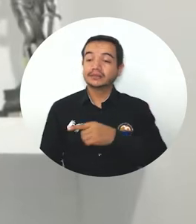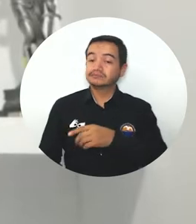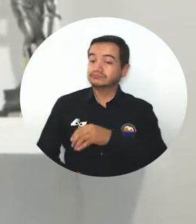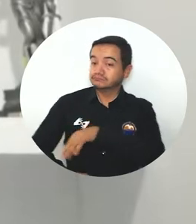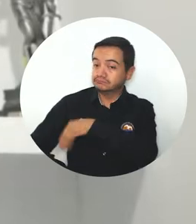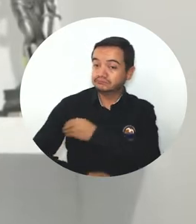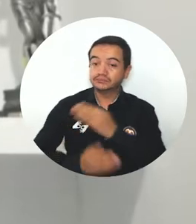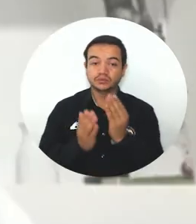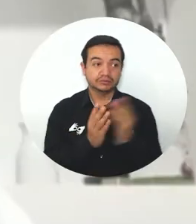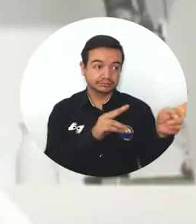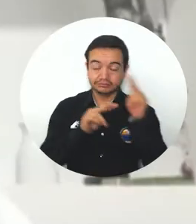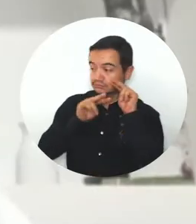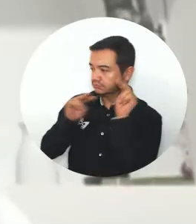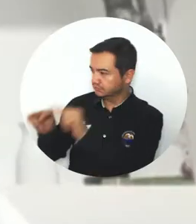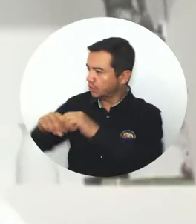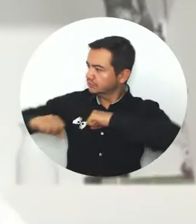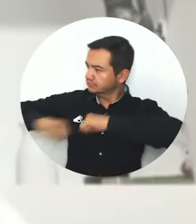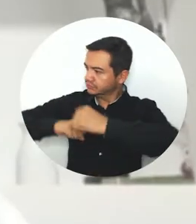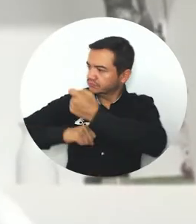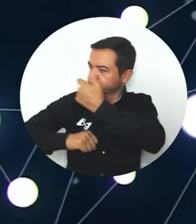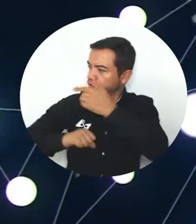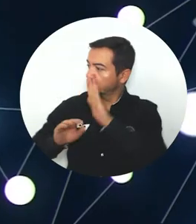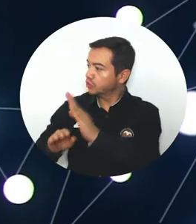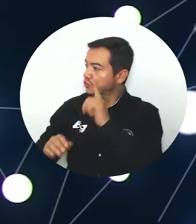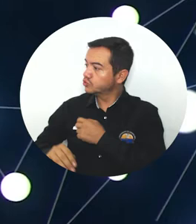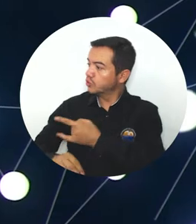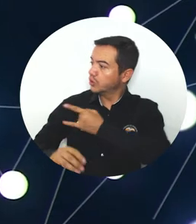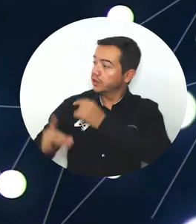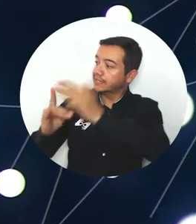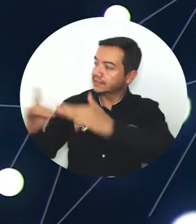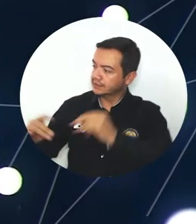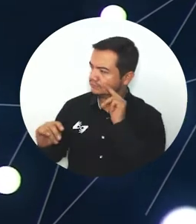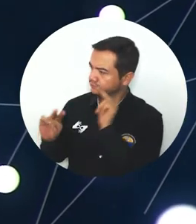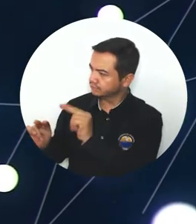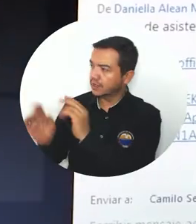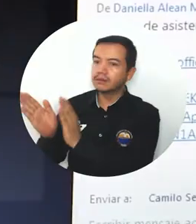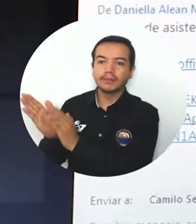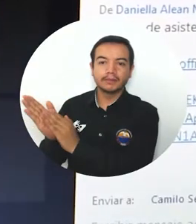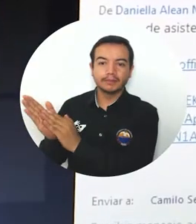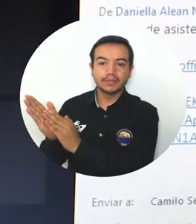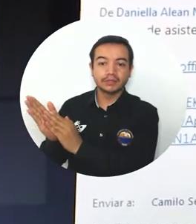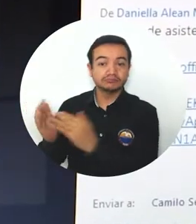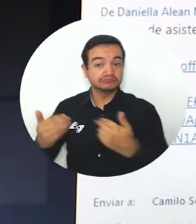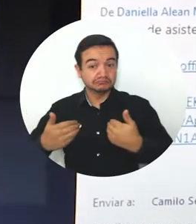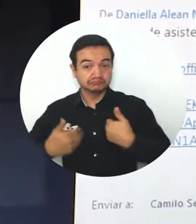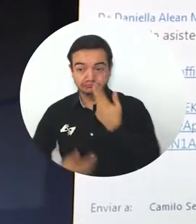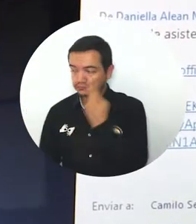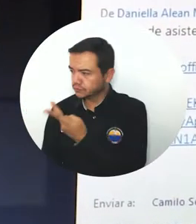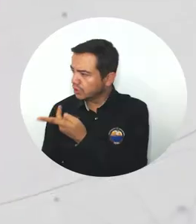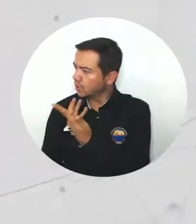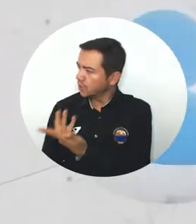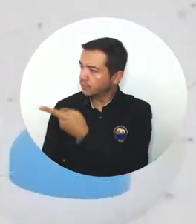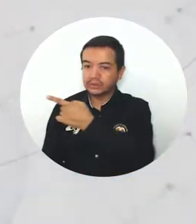buenas prácticas durante esta pandemia. Por lo tanto, la Universidad del Magdalena, desde el que inició la pandemia, he visto cómo ha tratado de